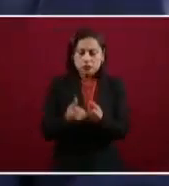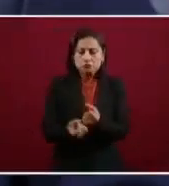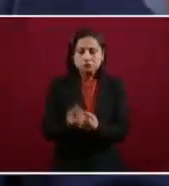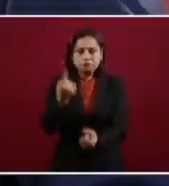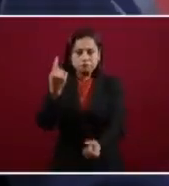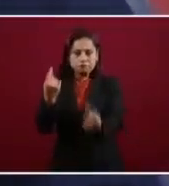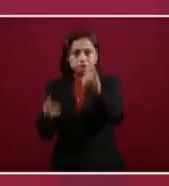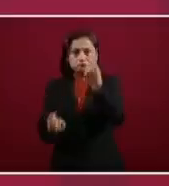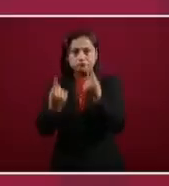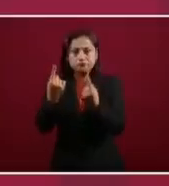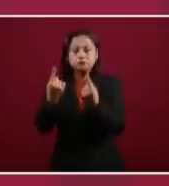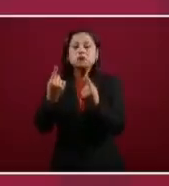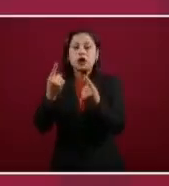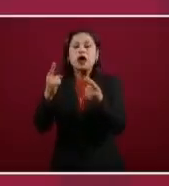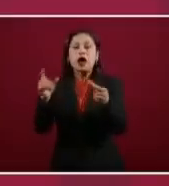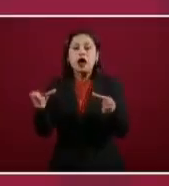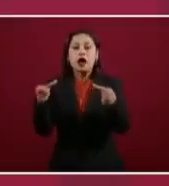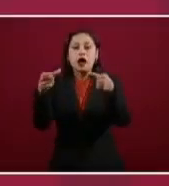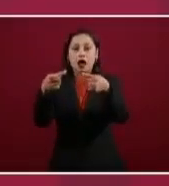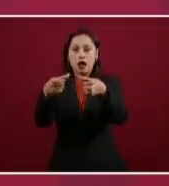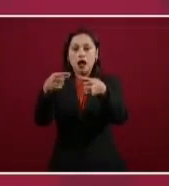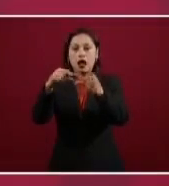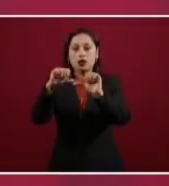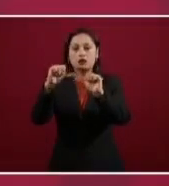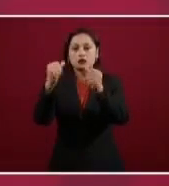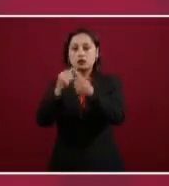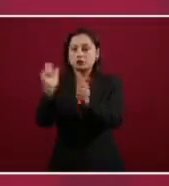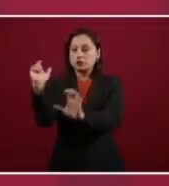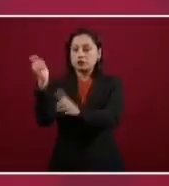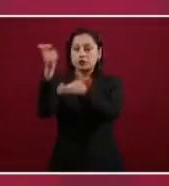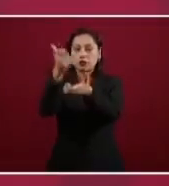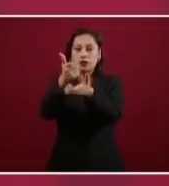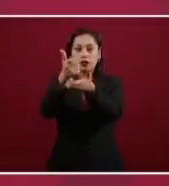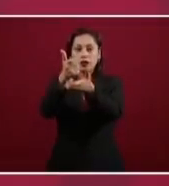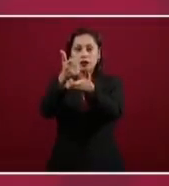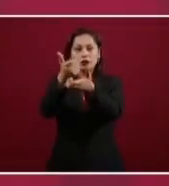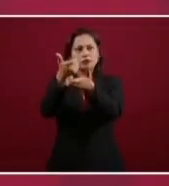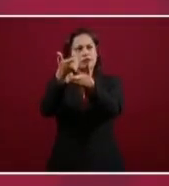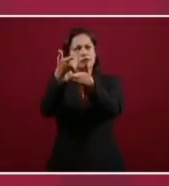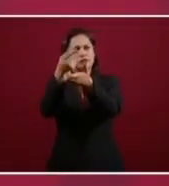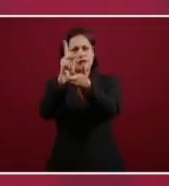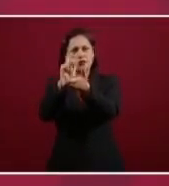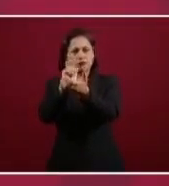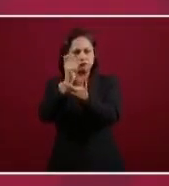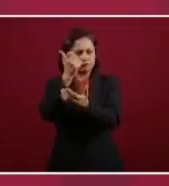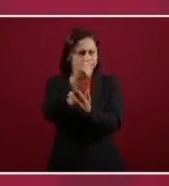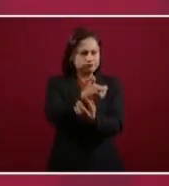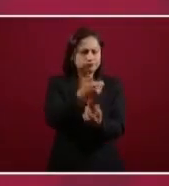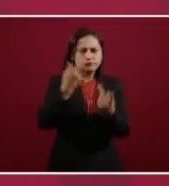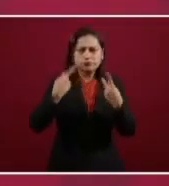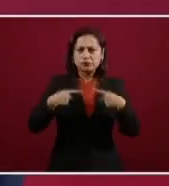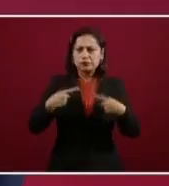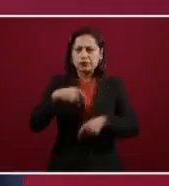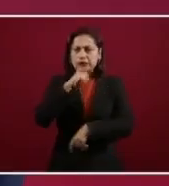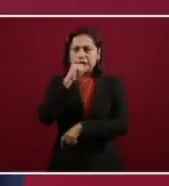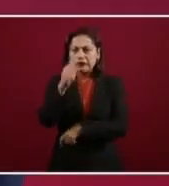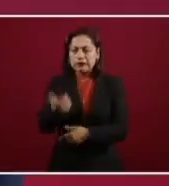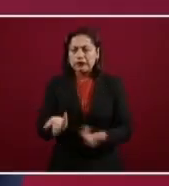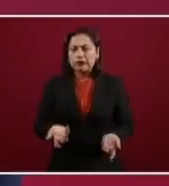no bajaba el presupuesto no le llegaba a la gente